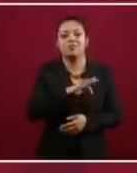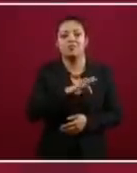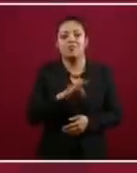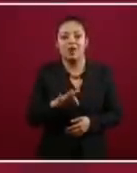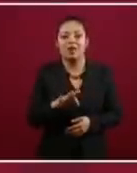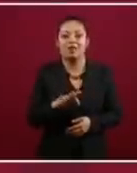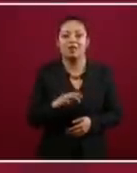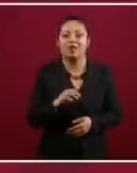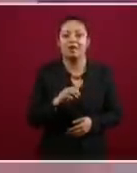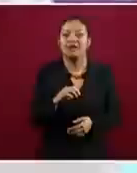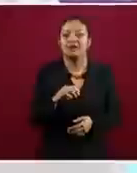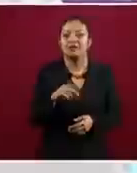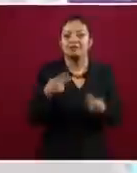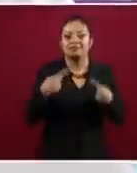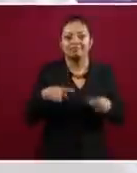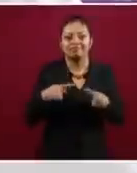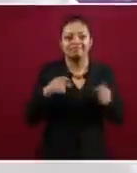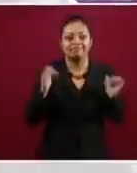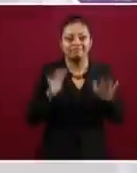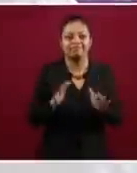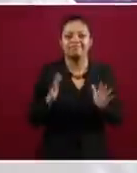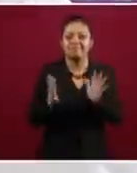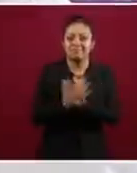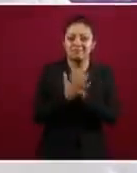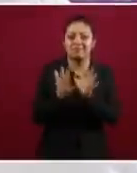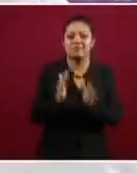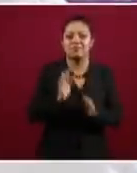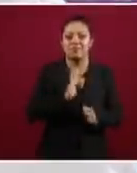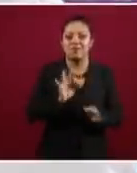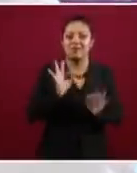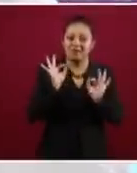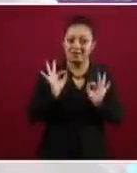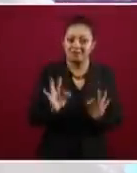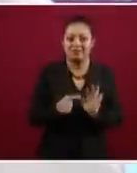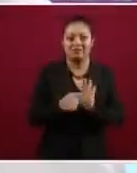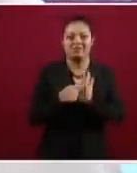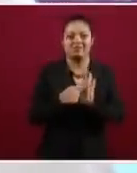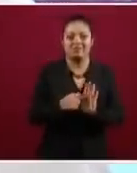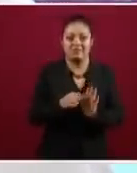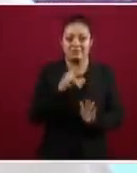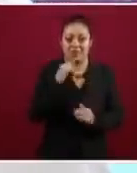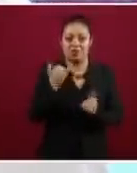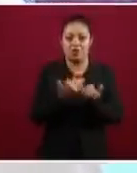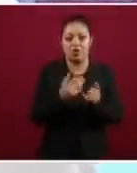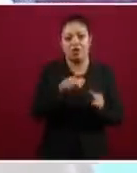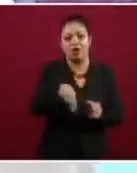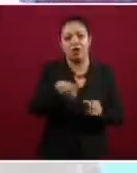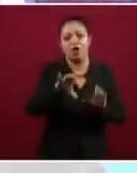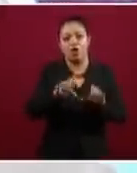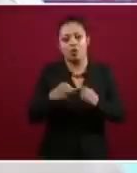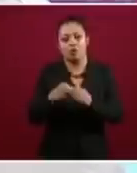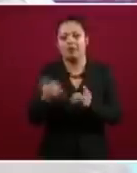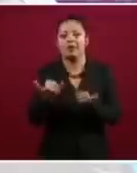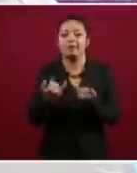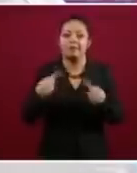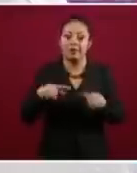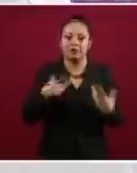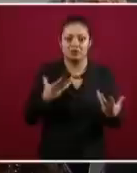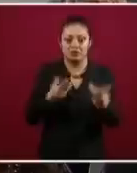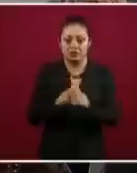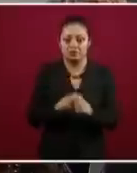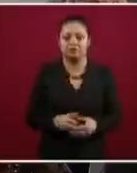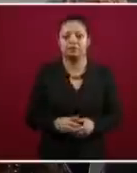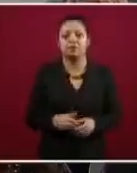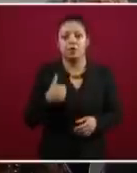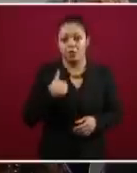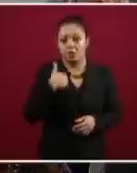una participación plena y efectiva por parte de nuestras comunidades y también por parte de la ciudadanía. Quisiera